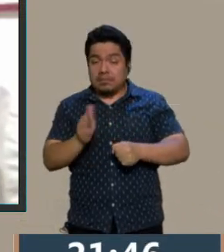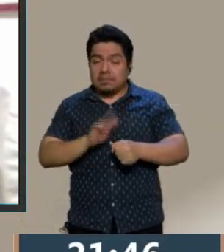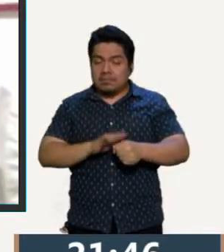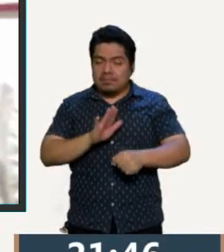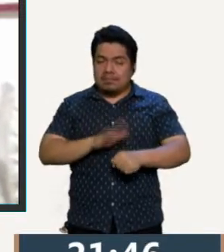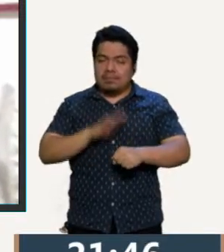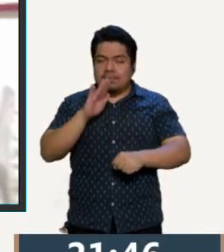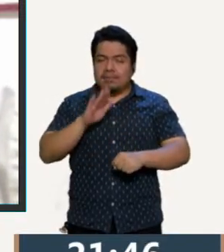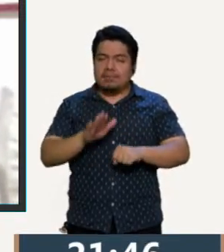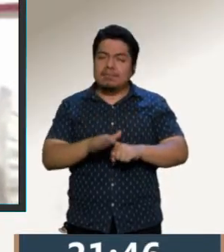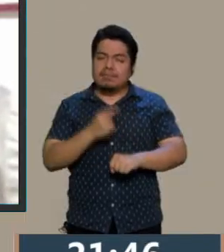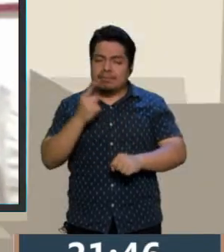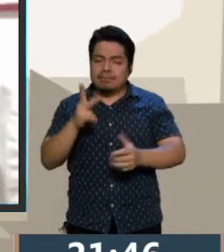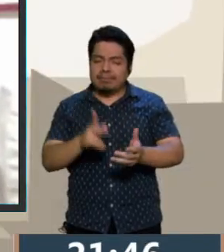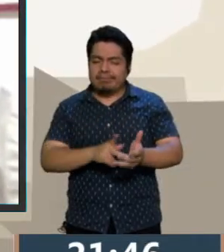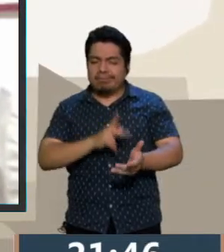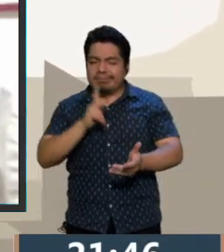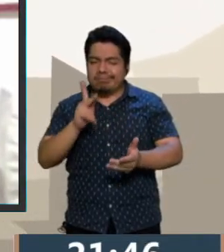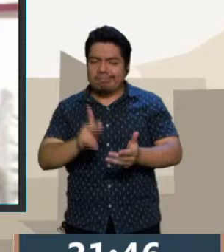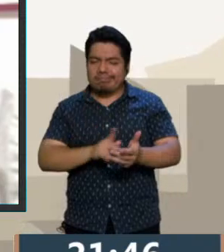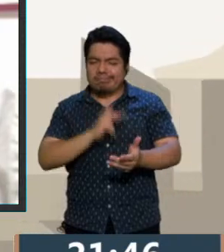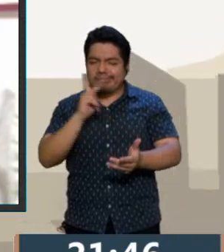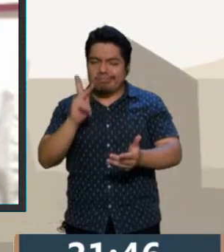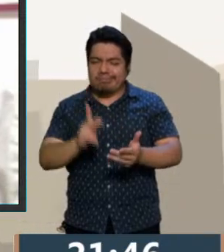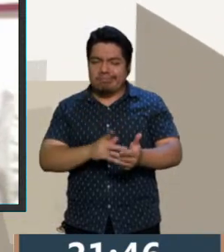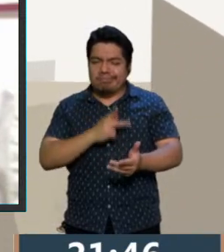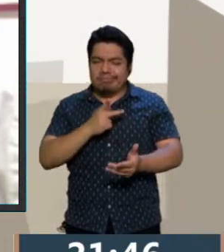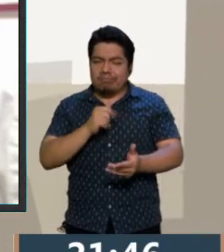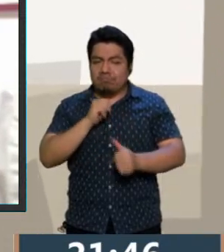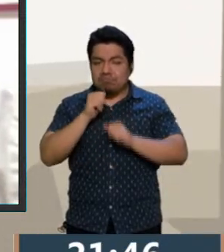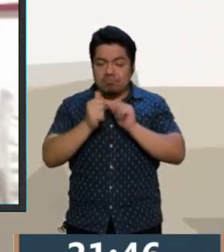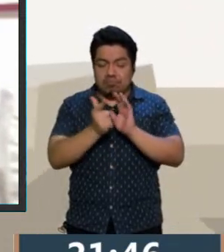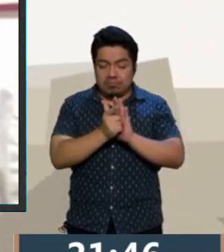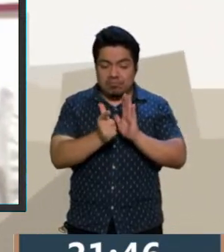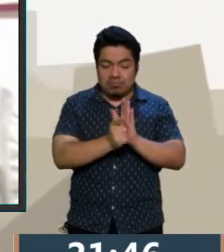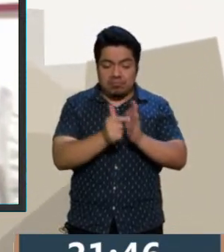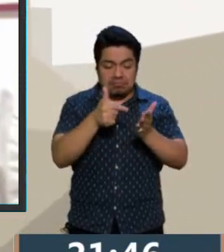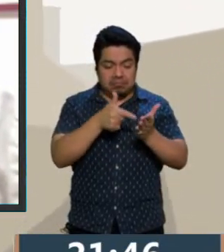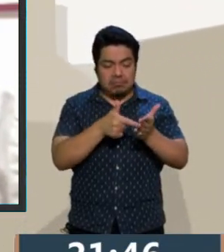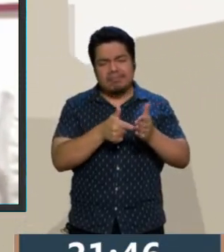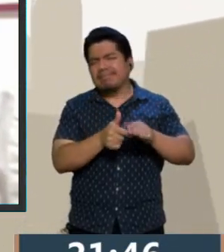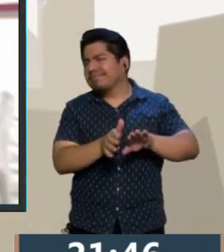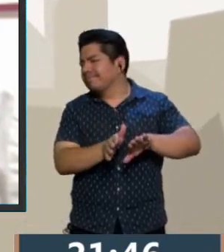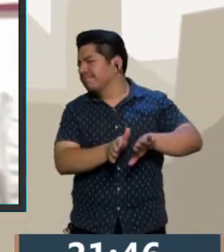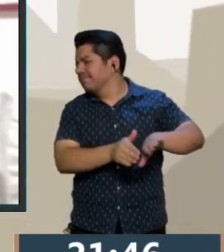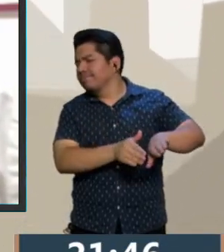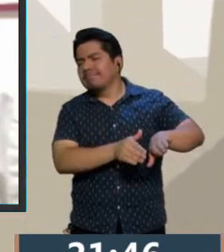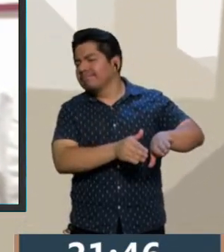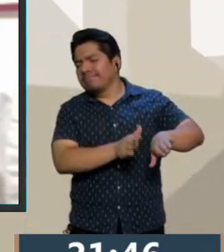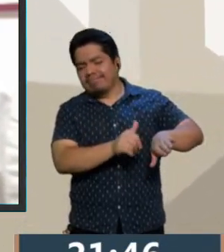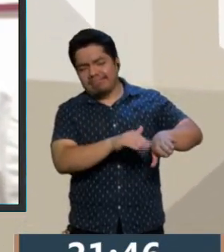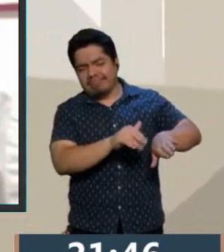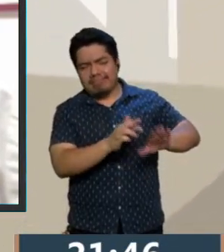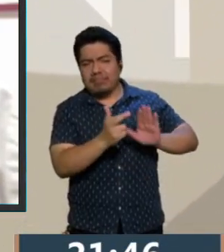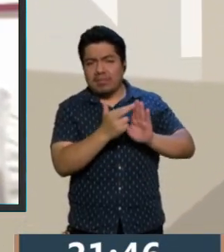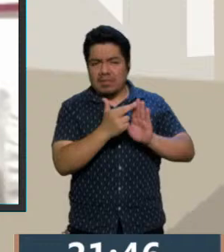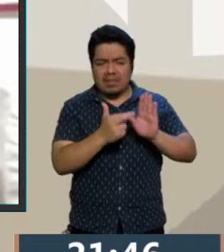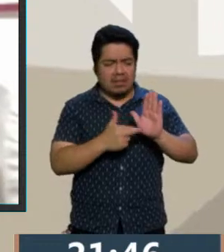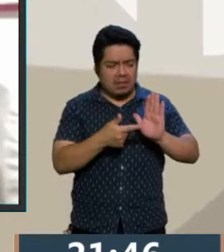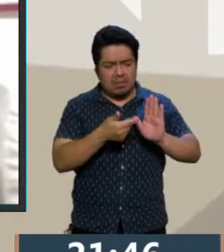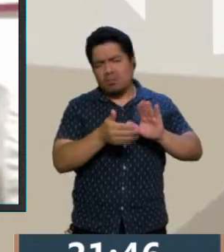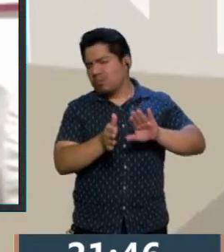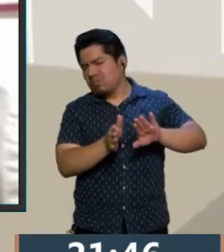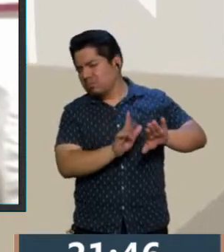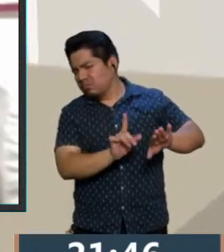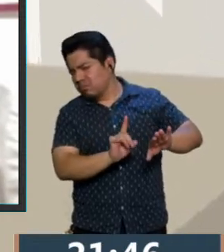Es decir, hay una constante que es la de no observar la ley, la de no aplicar las normas correctamente y la